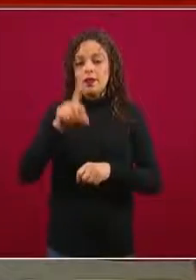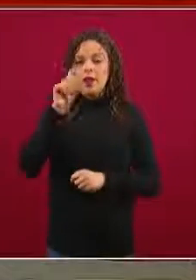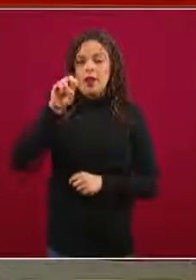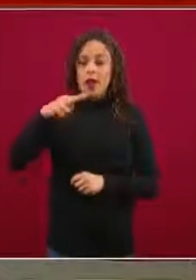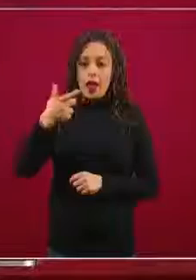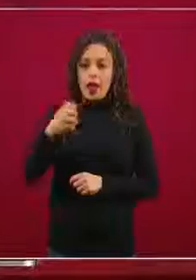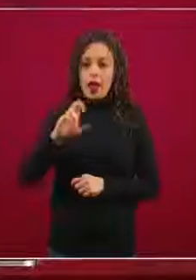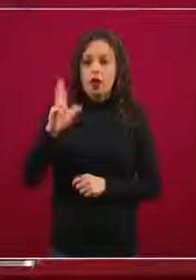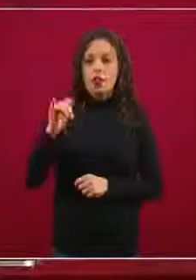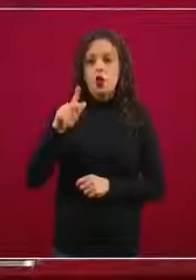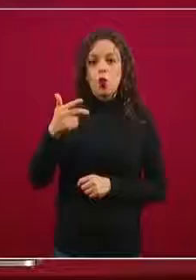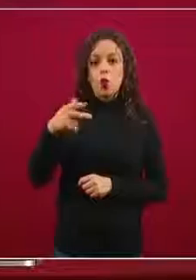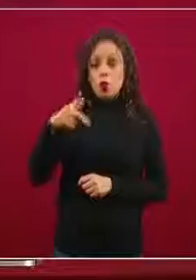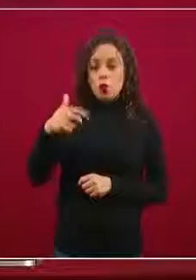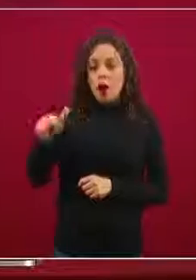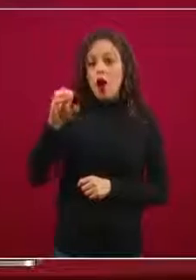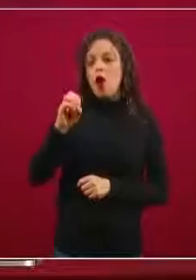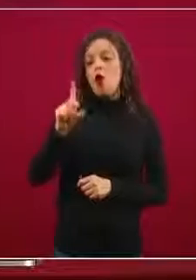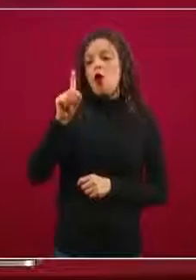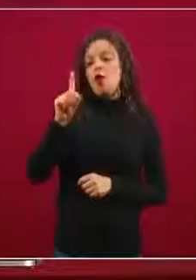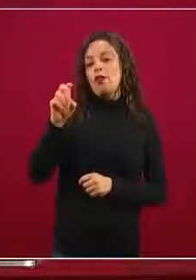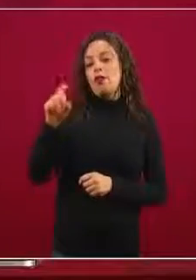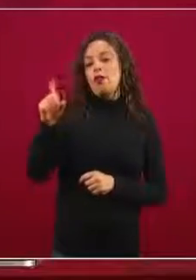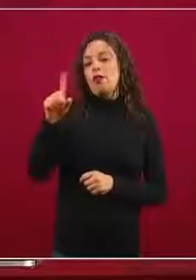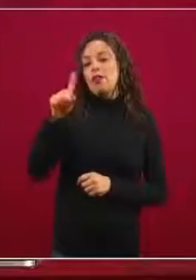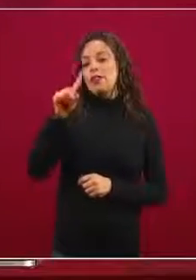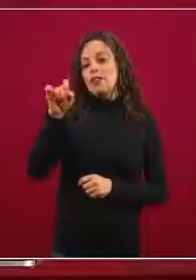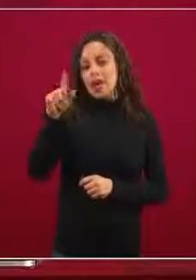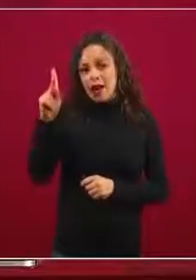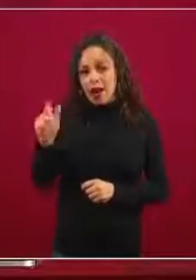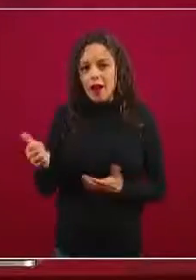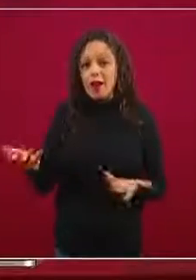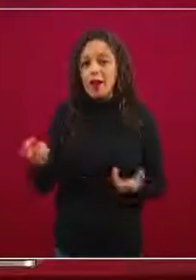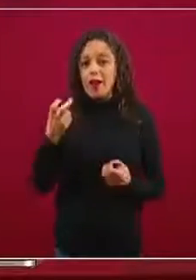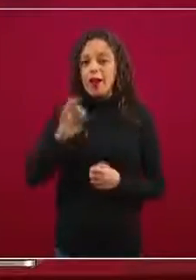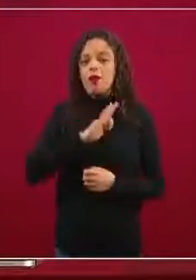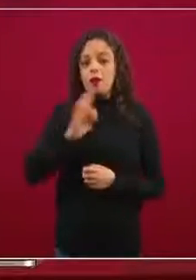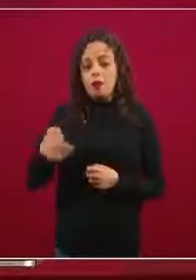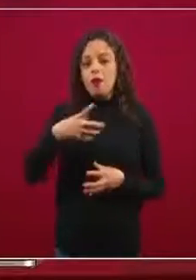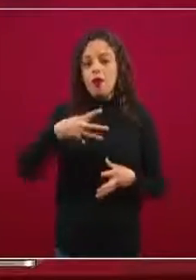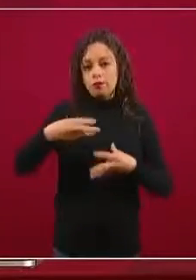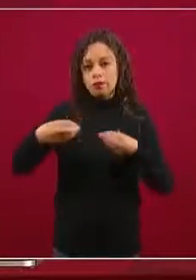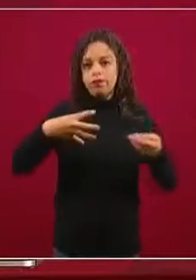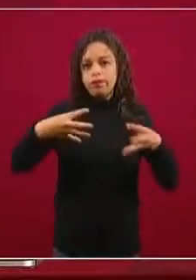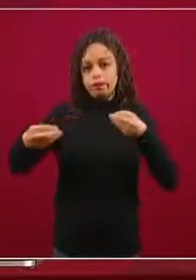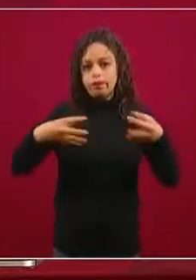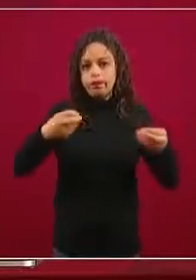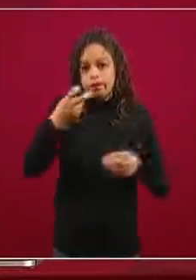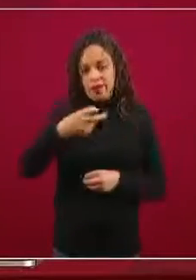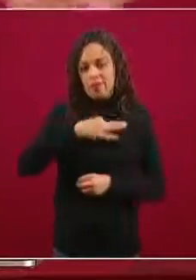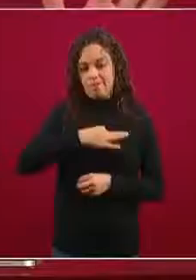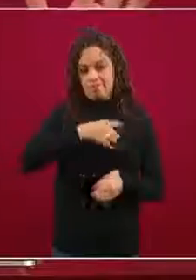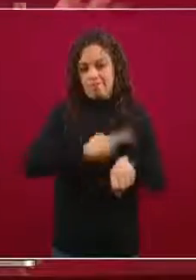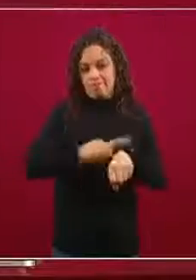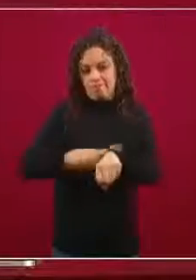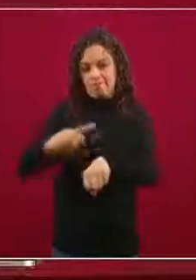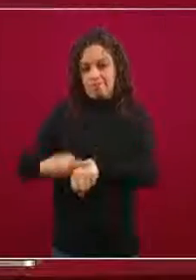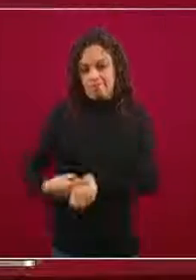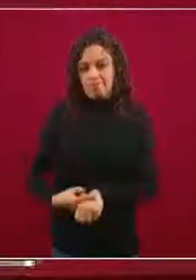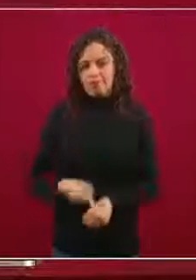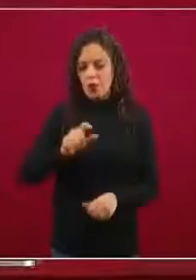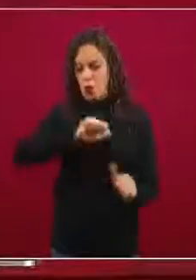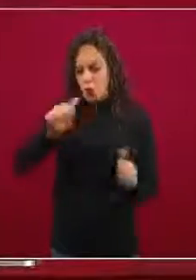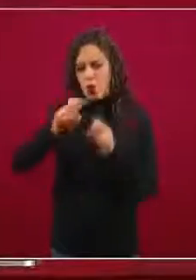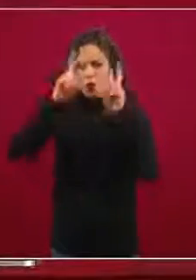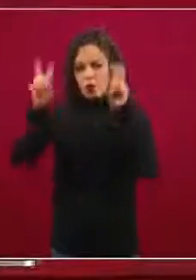y se lo van a llevar a su familia y a usted. Y le van a picar los mosquitos y le pueden transmitir estas enfermedades. Entonces es otro tema, pero